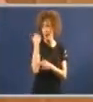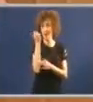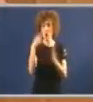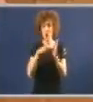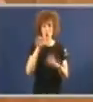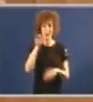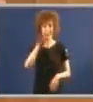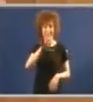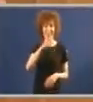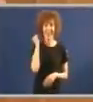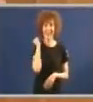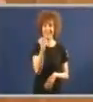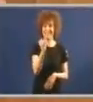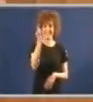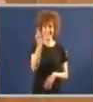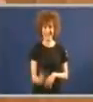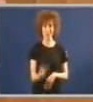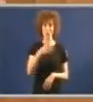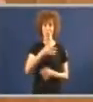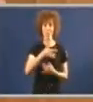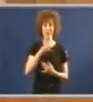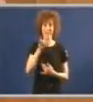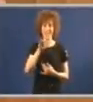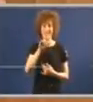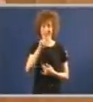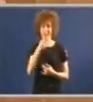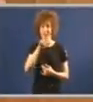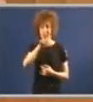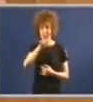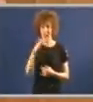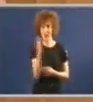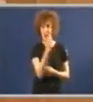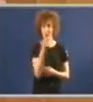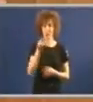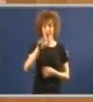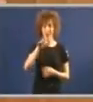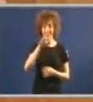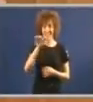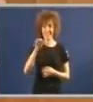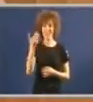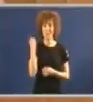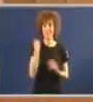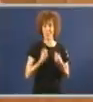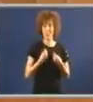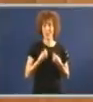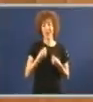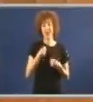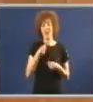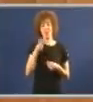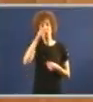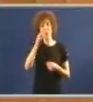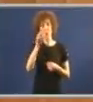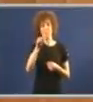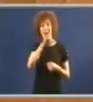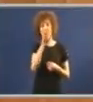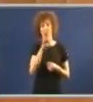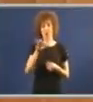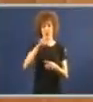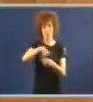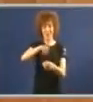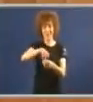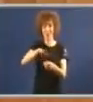ano 2015 ao asasinato de María Isabel Fuertes, veciña da aldea de Pazos, en Verín, na provincia de Ourense, un caso no que non